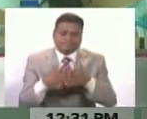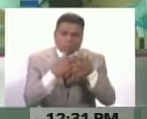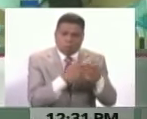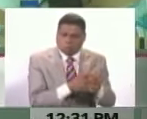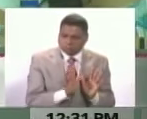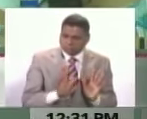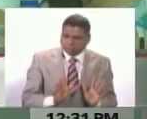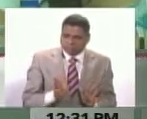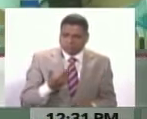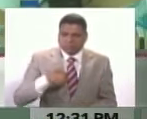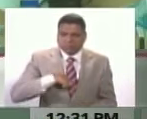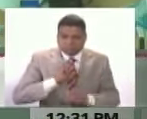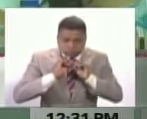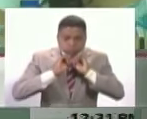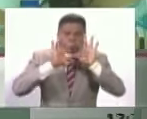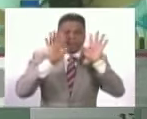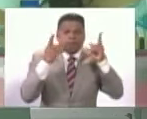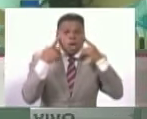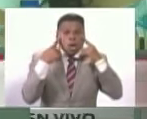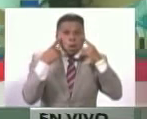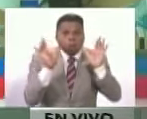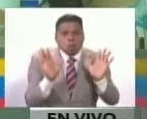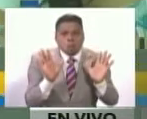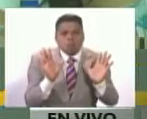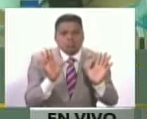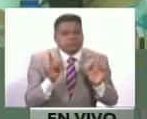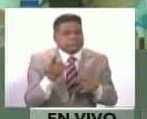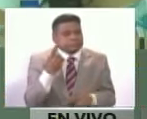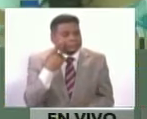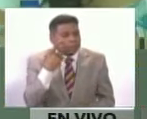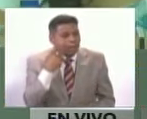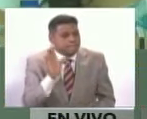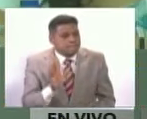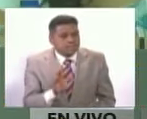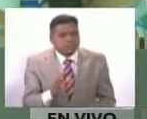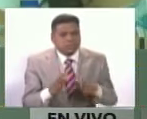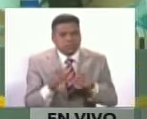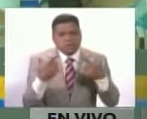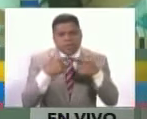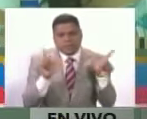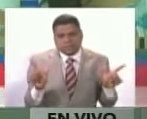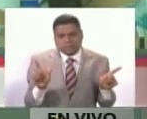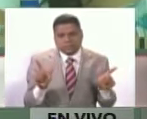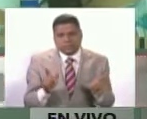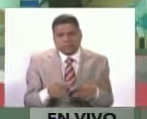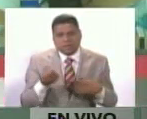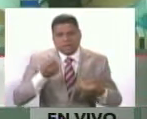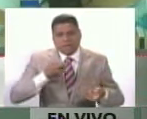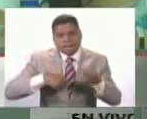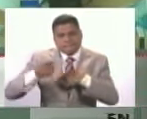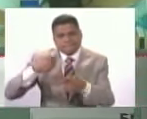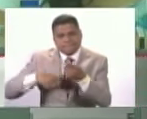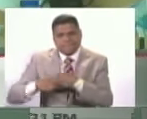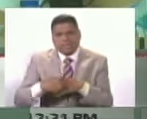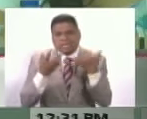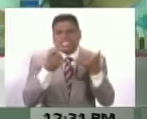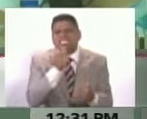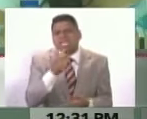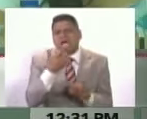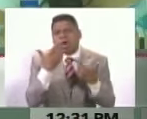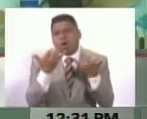y transparencia, con cierta sospecha, incluso la Organización Mundial del Comercio. Pero hoy, quienes nos reivindicamos